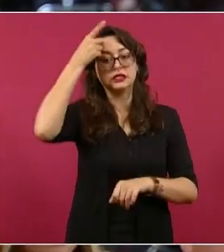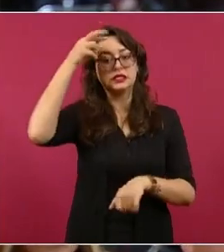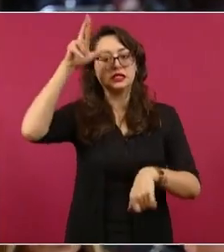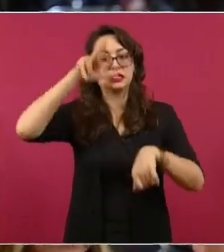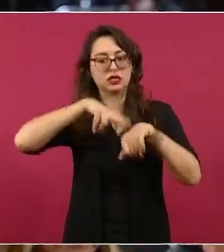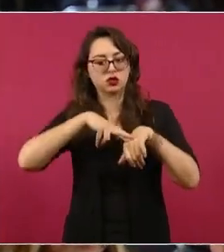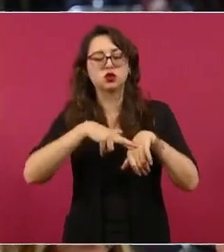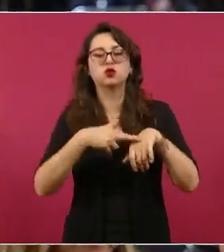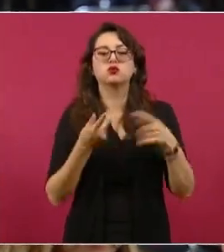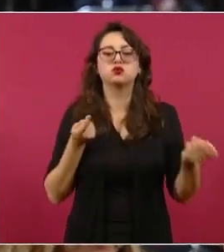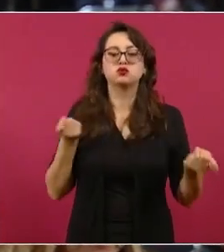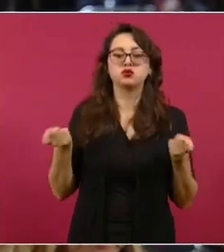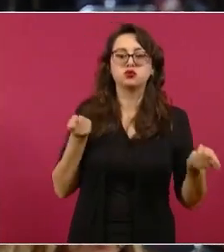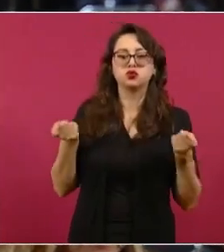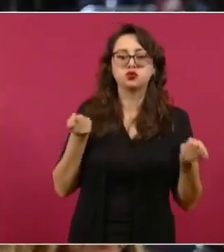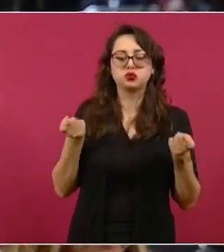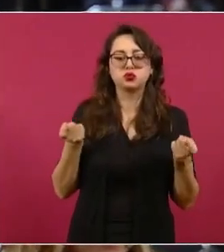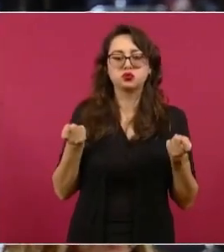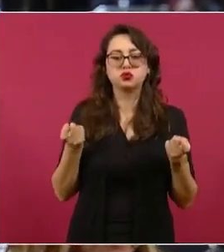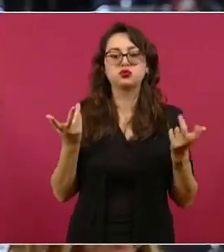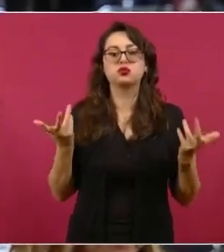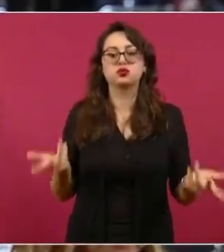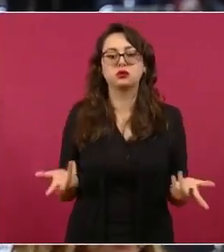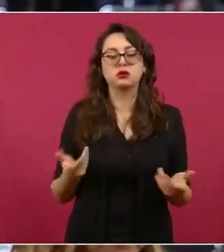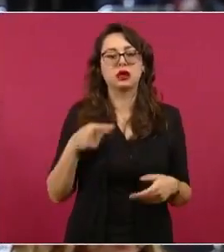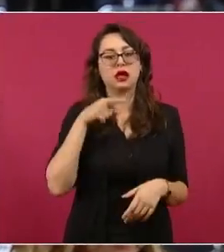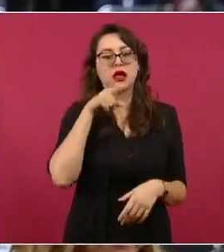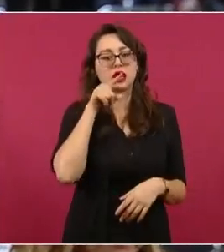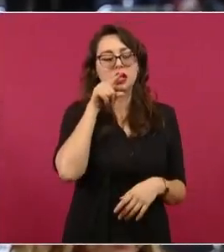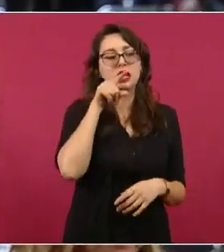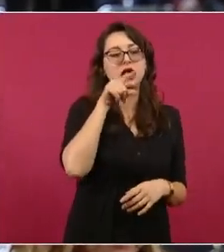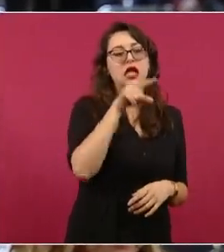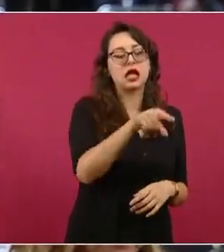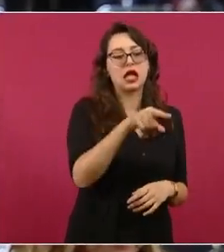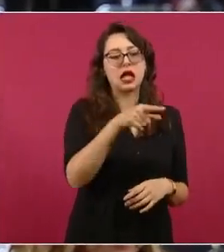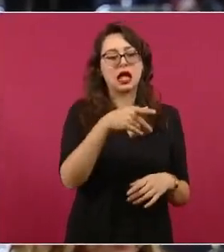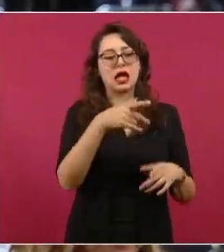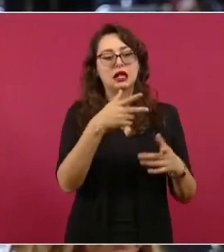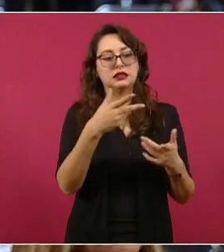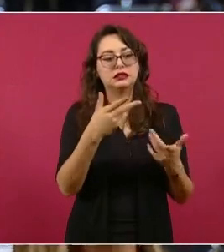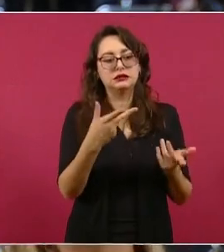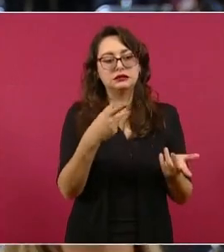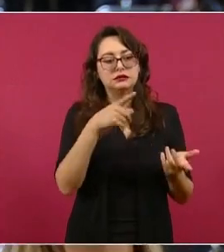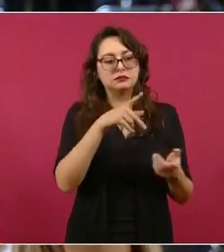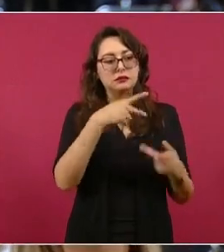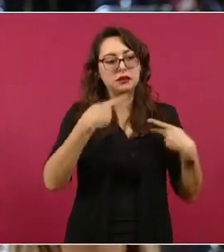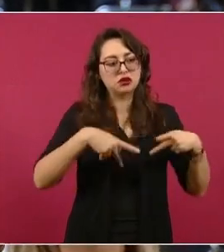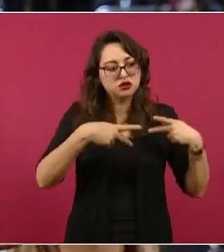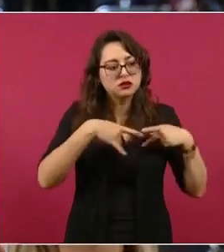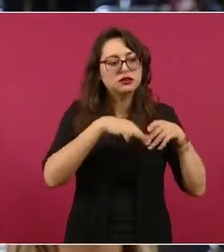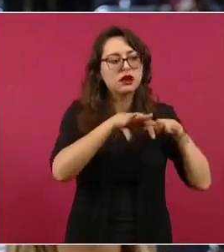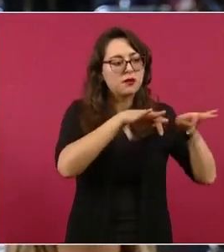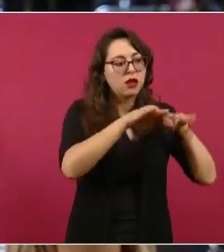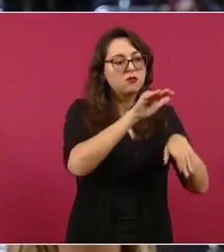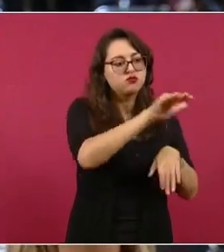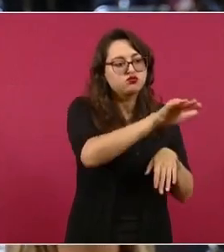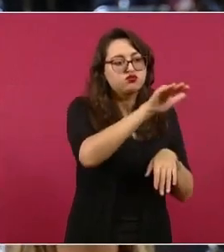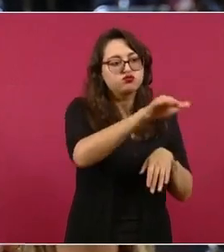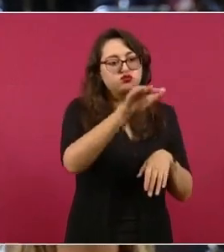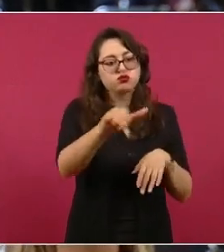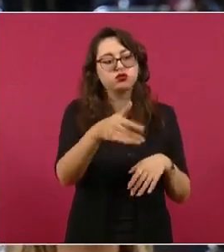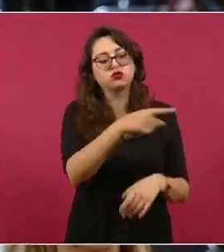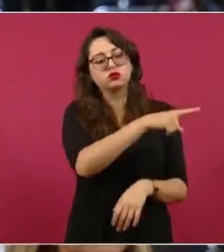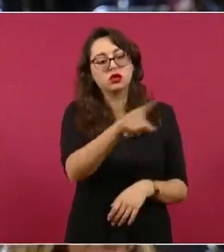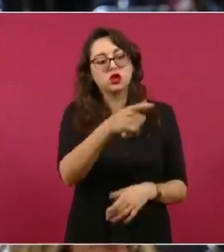fue denunciado por pedir 30% de moches a trabajadores para que pudieran seguir trabajando en esta institución. Hoy damos a conocer en